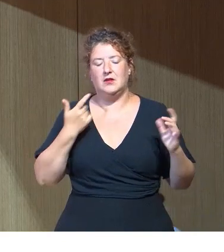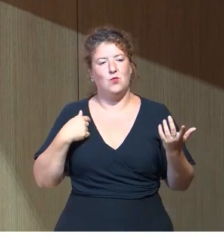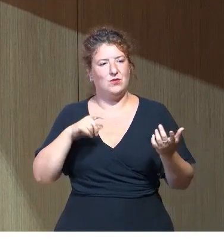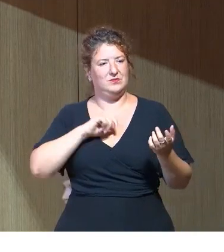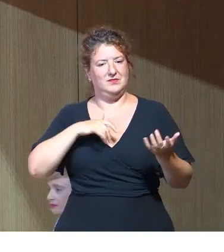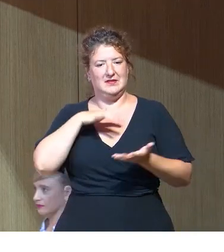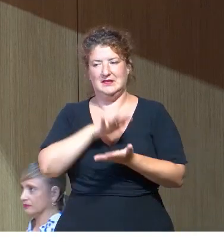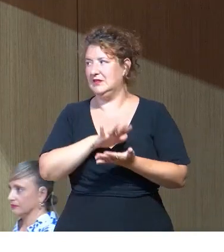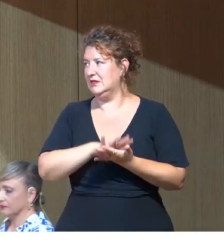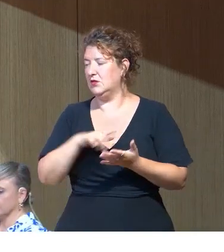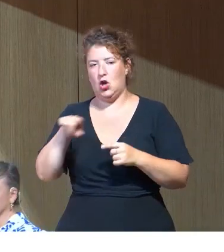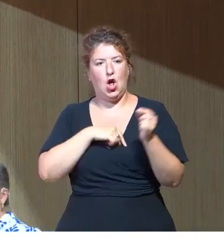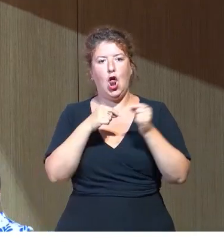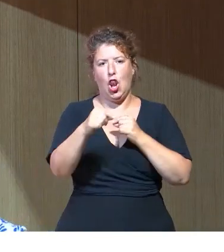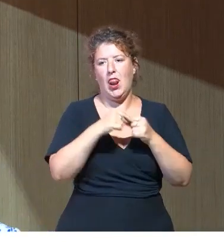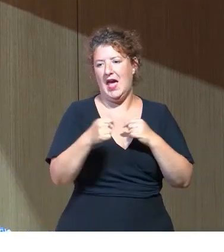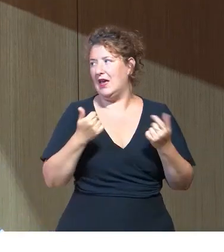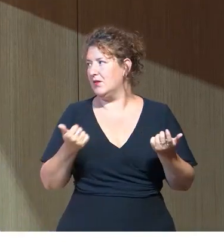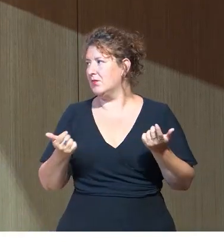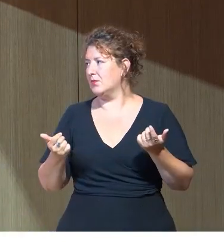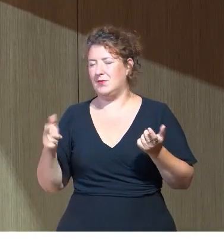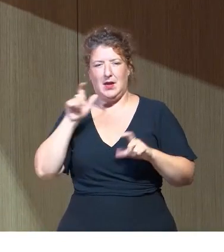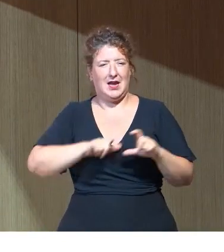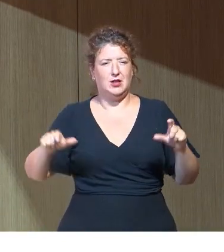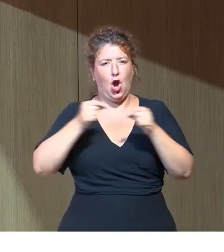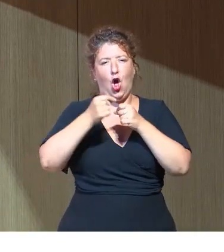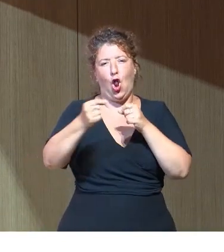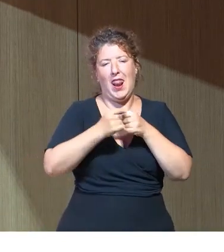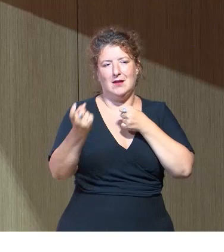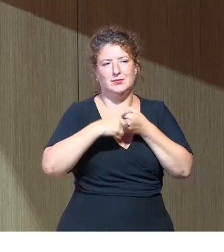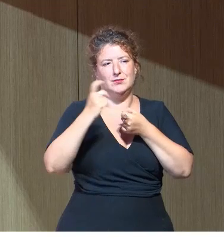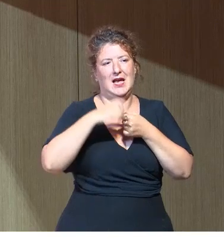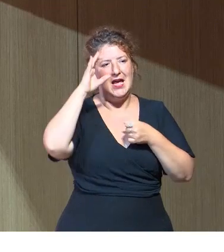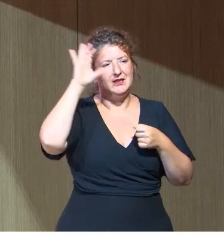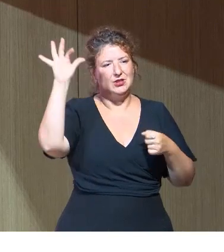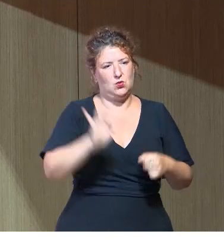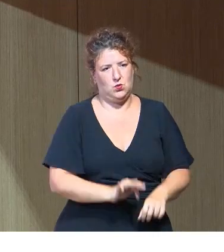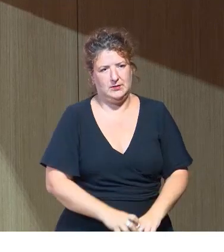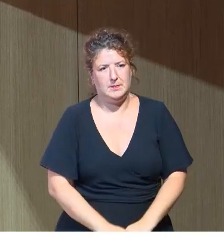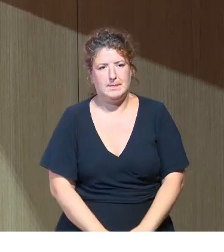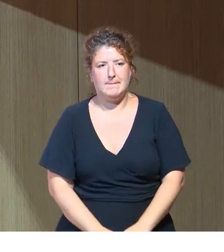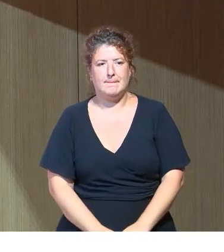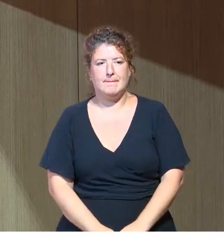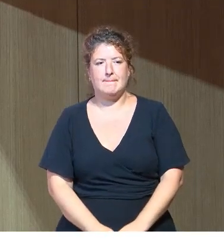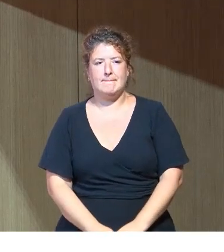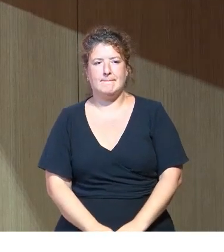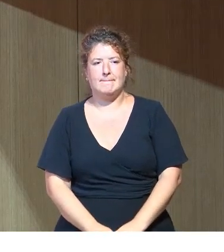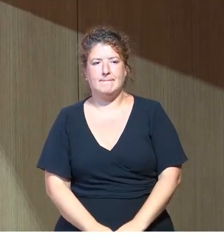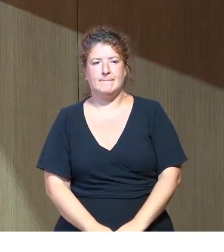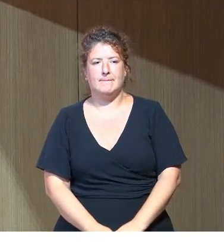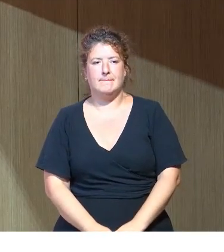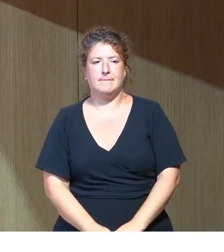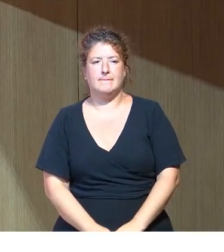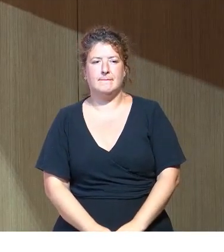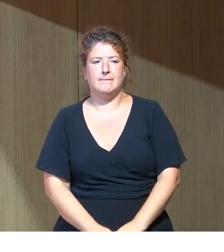también de intimidad Aunque estemos online conectados con toda la gente que nos está escuchando y viendo en la plataforma online